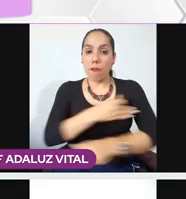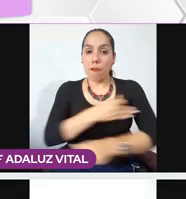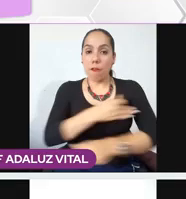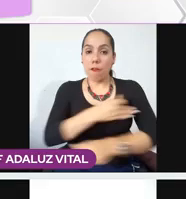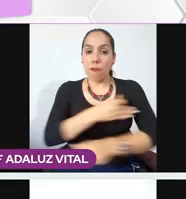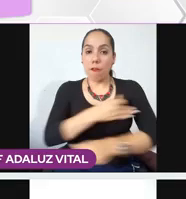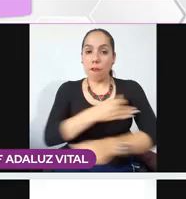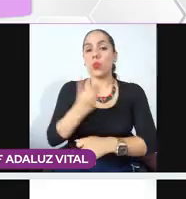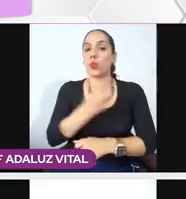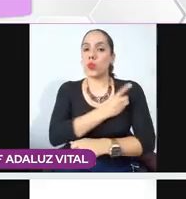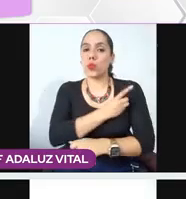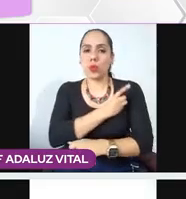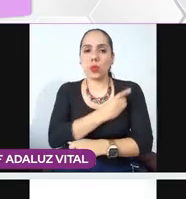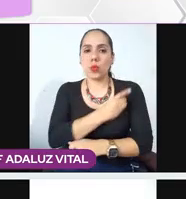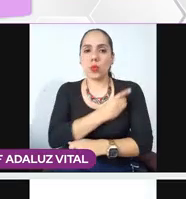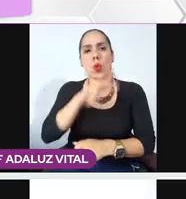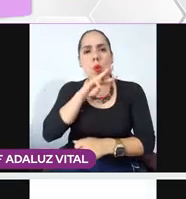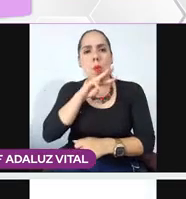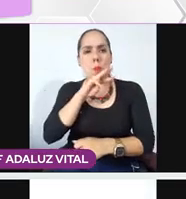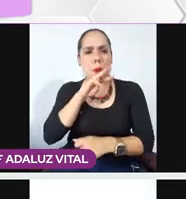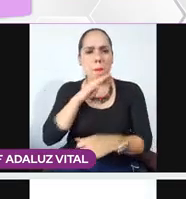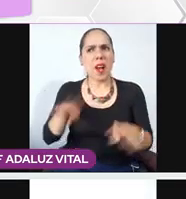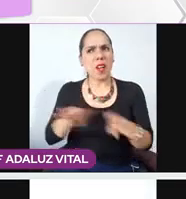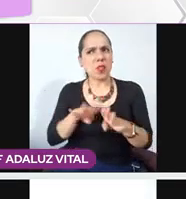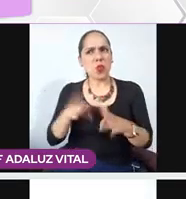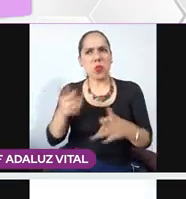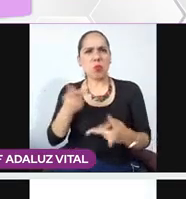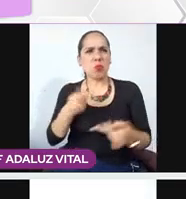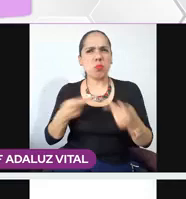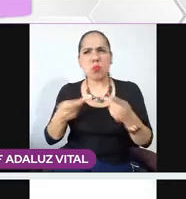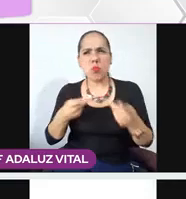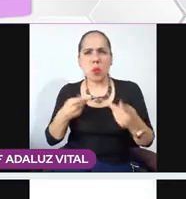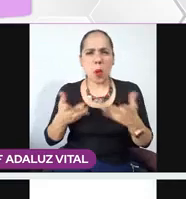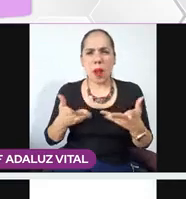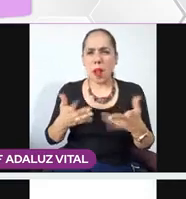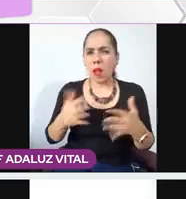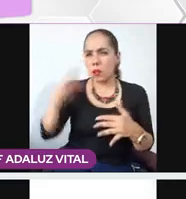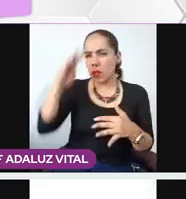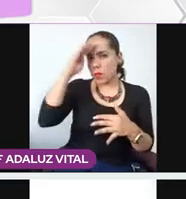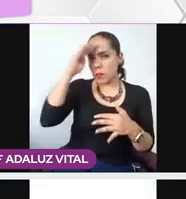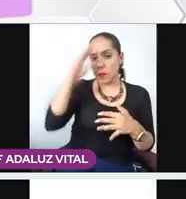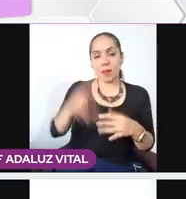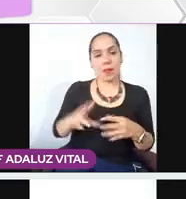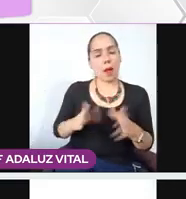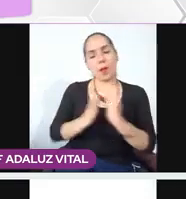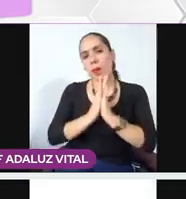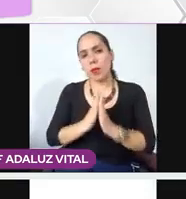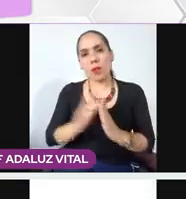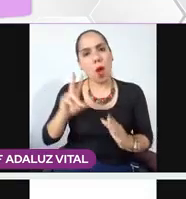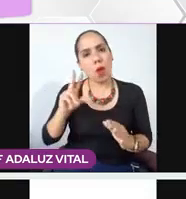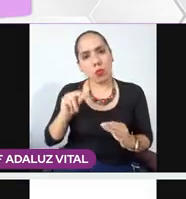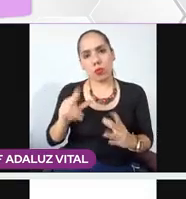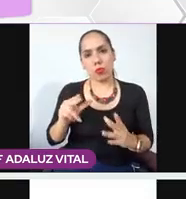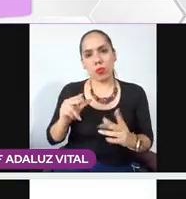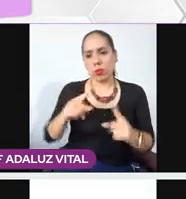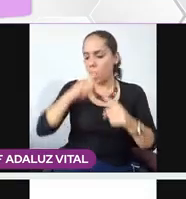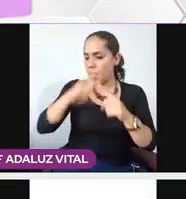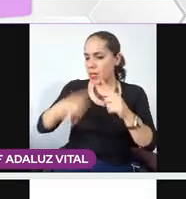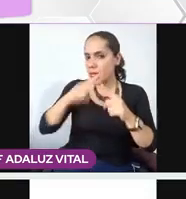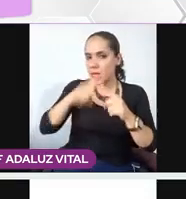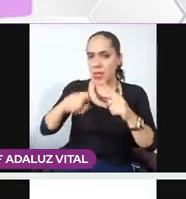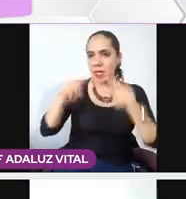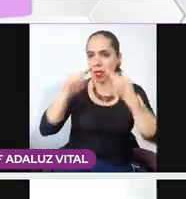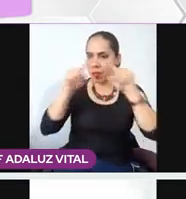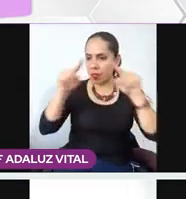en el ser humano, en las familias, de no etiquetar pues sí, señalar a las